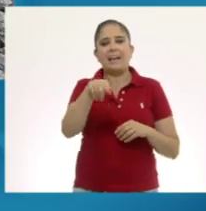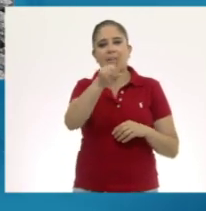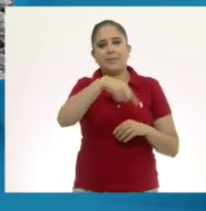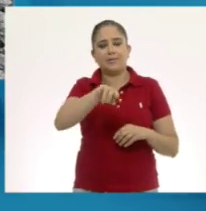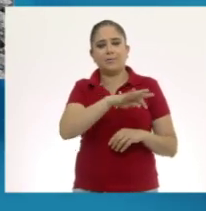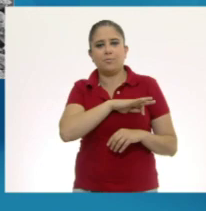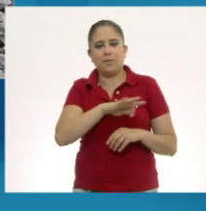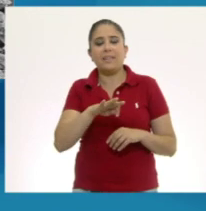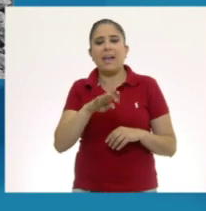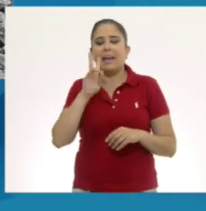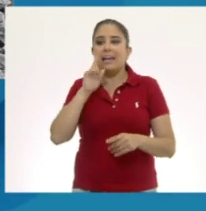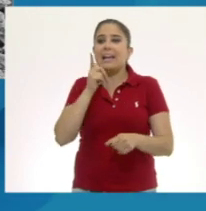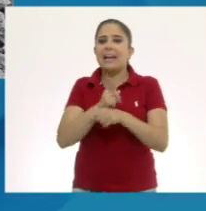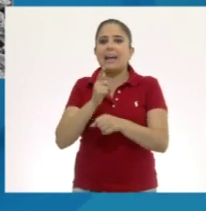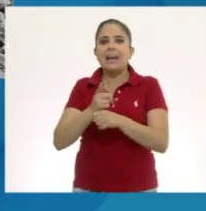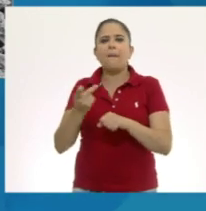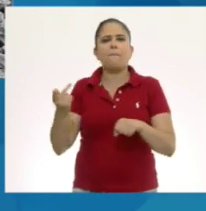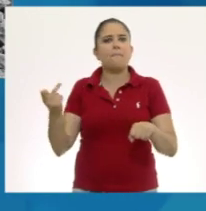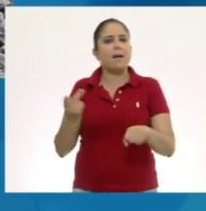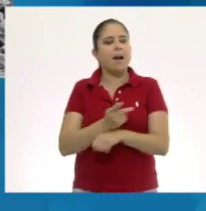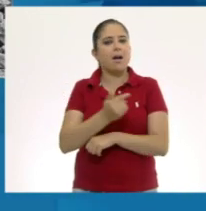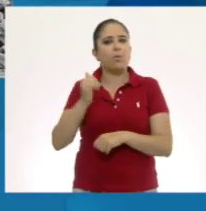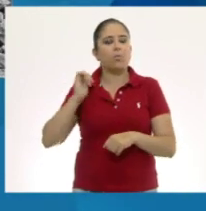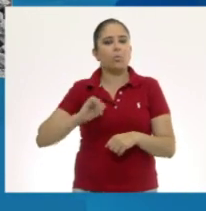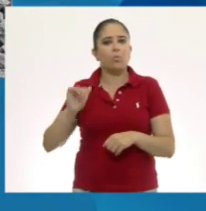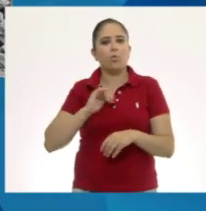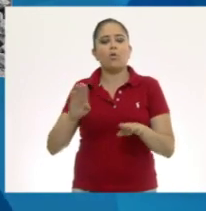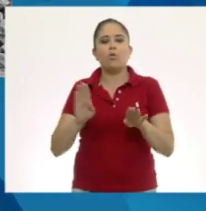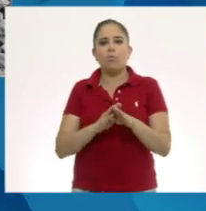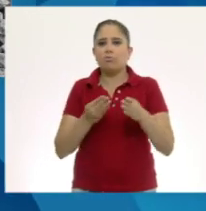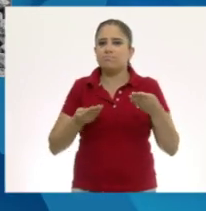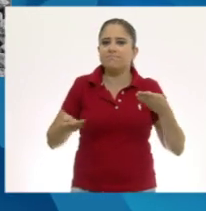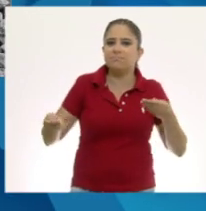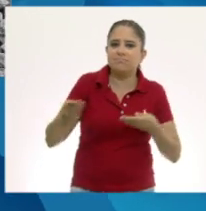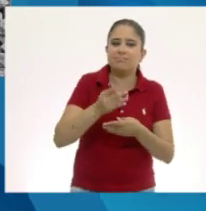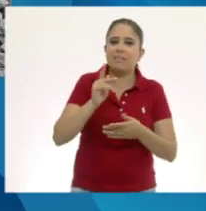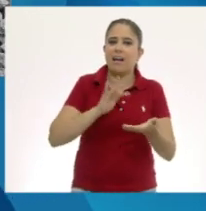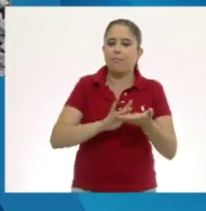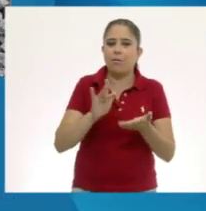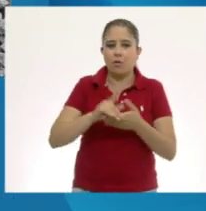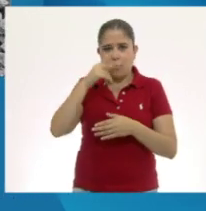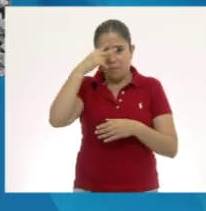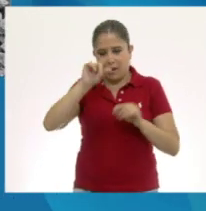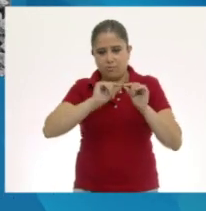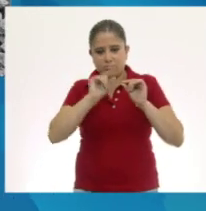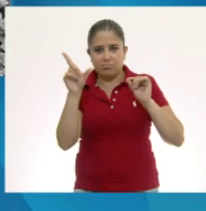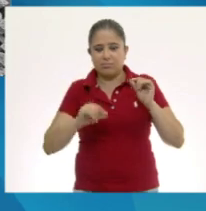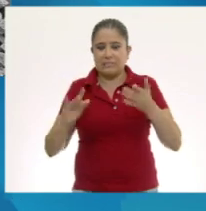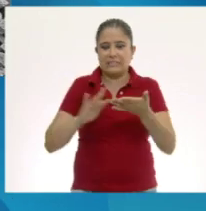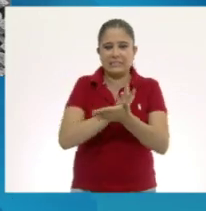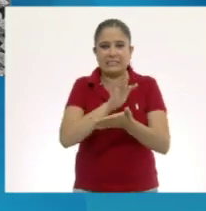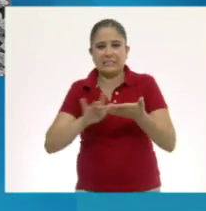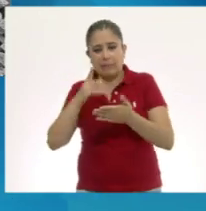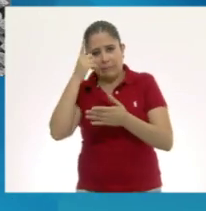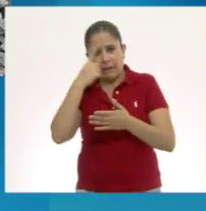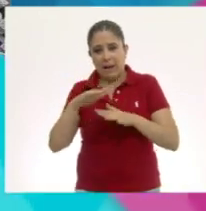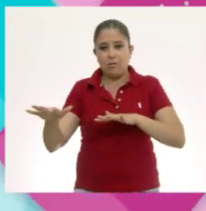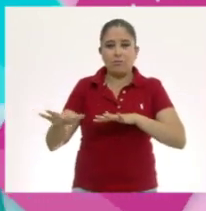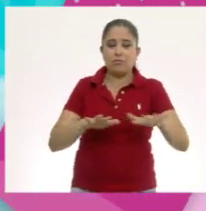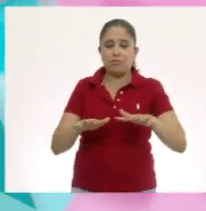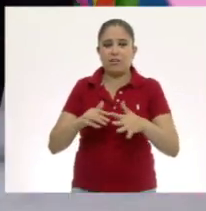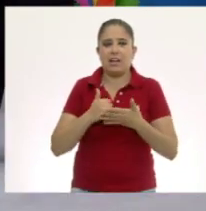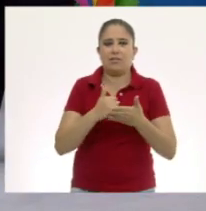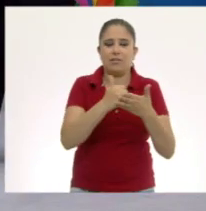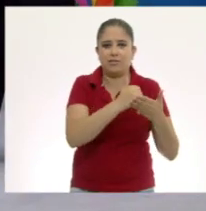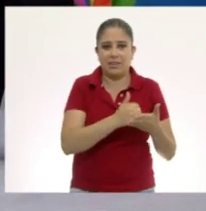poderse enterar de todo el apoyo que como pueblo nos dimos para poder salir adelante. No, pues,